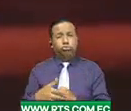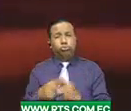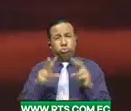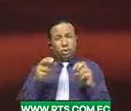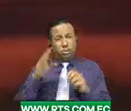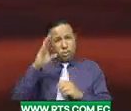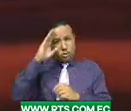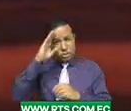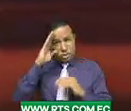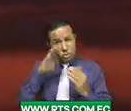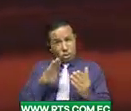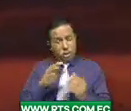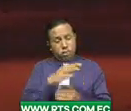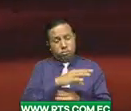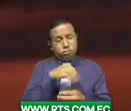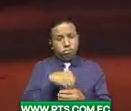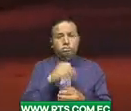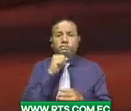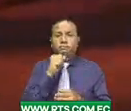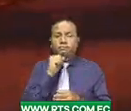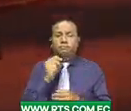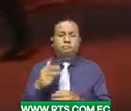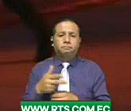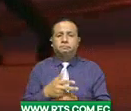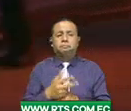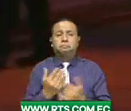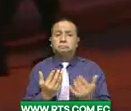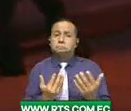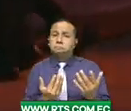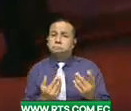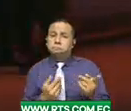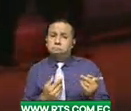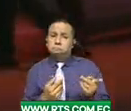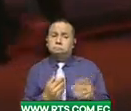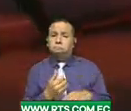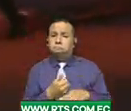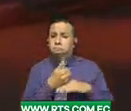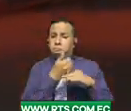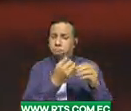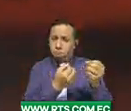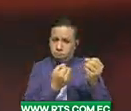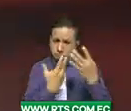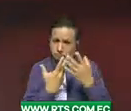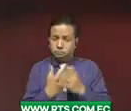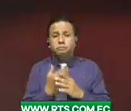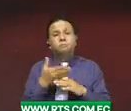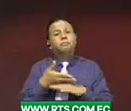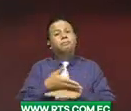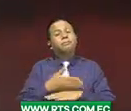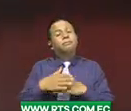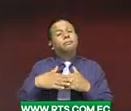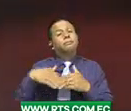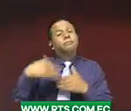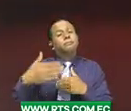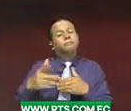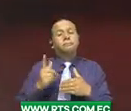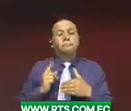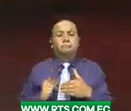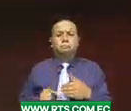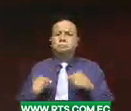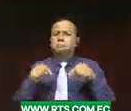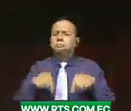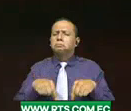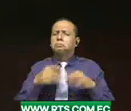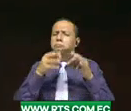por acá y estamos esperando a que nos den las declaraciones respectivas. Bien, más adelante vamos a dar detalles respecto a lo que ha